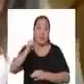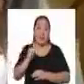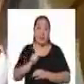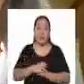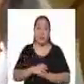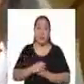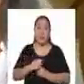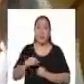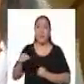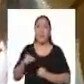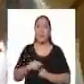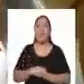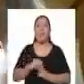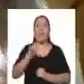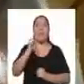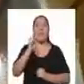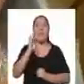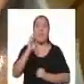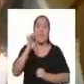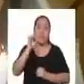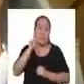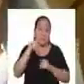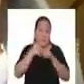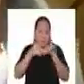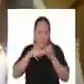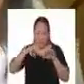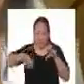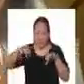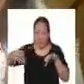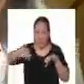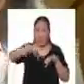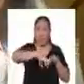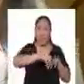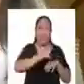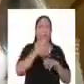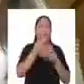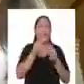cono oeste de Ceres, por ejemplo. O sea, hay varios casos